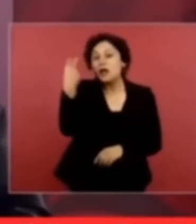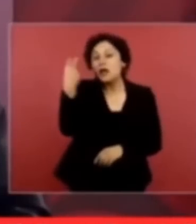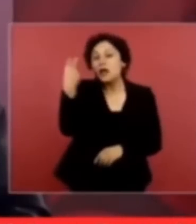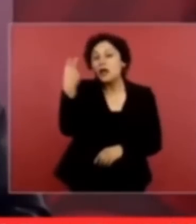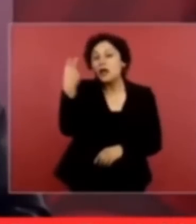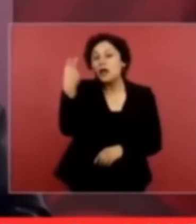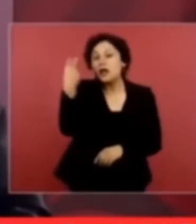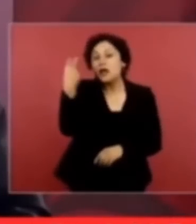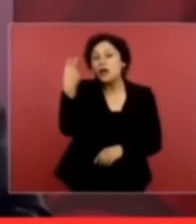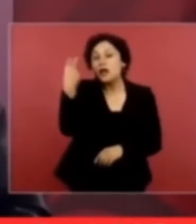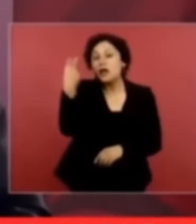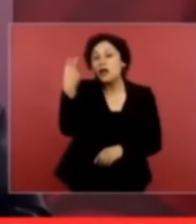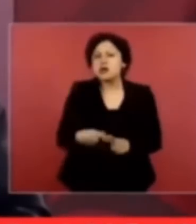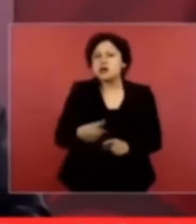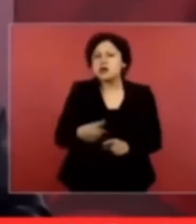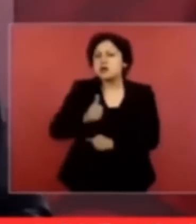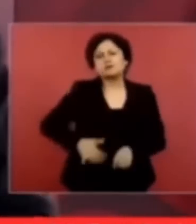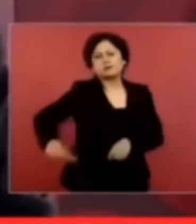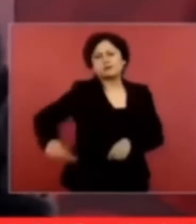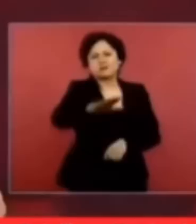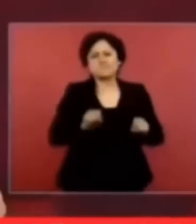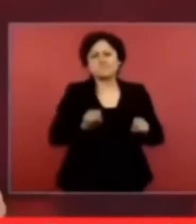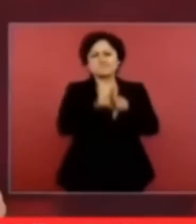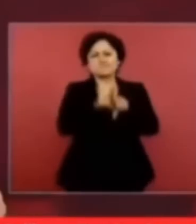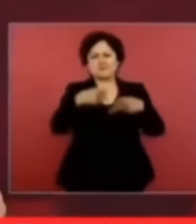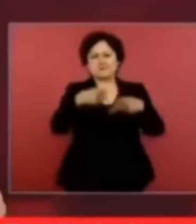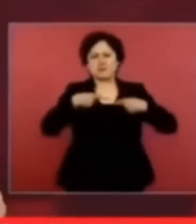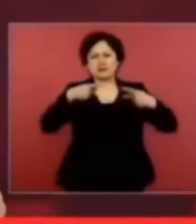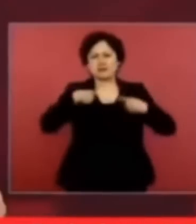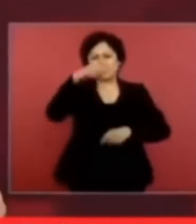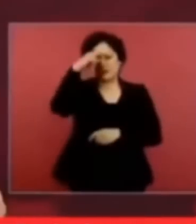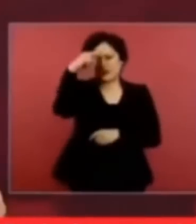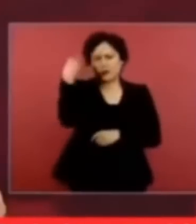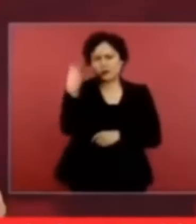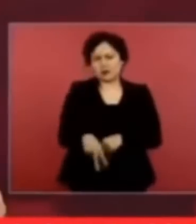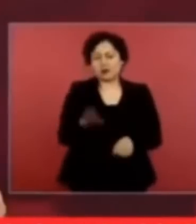digo que el soldado es pueblo uniformado.